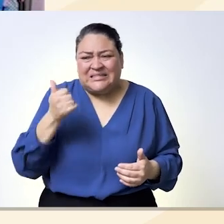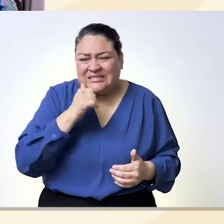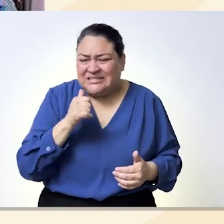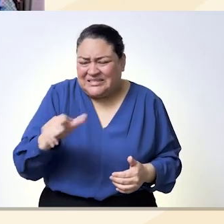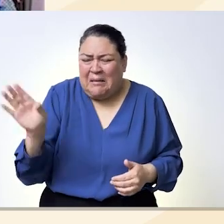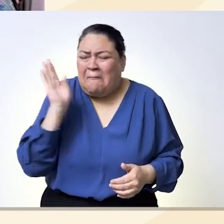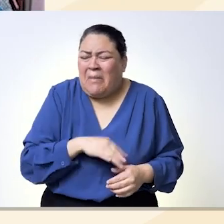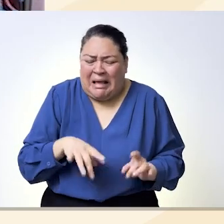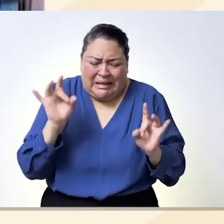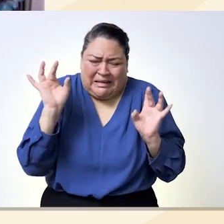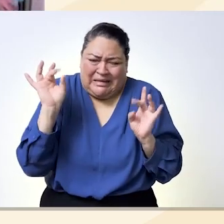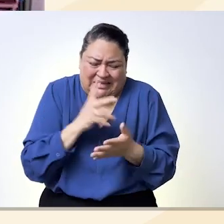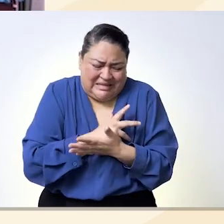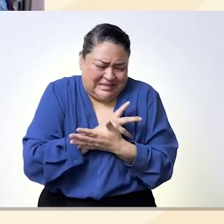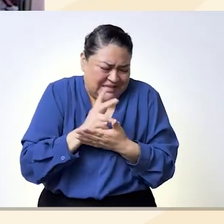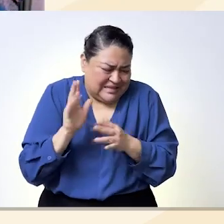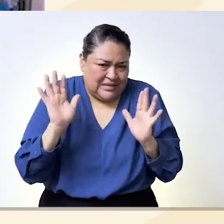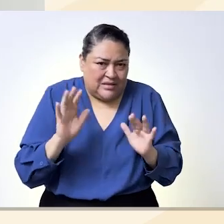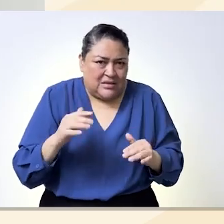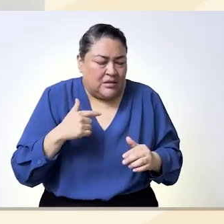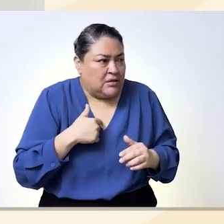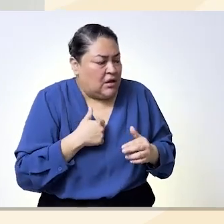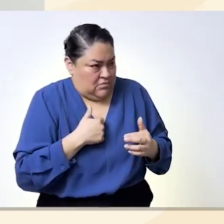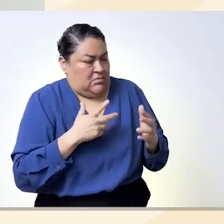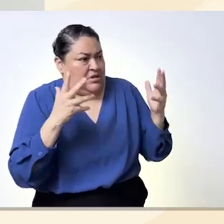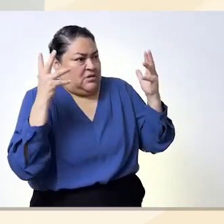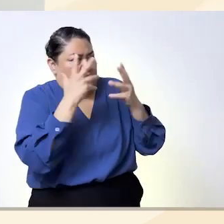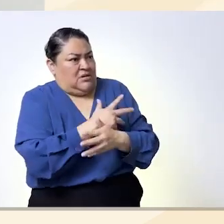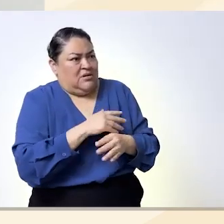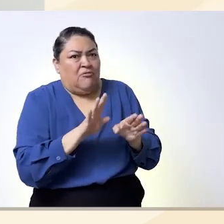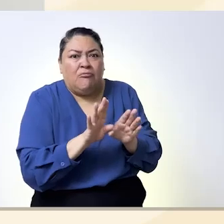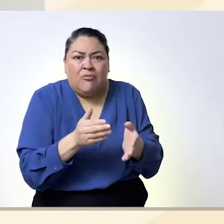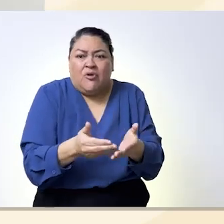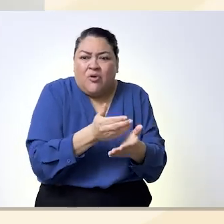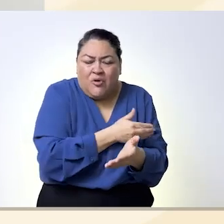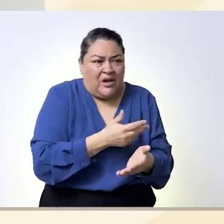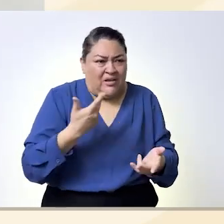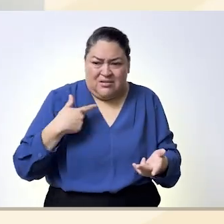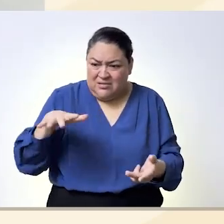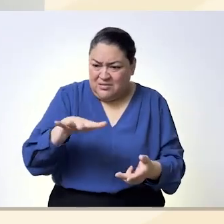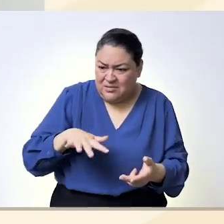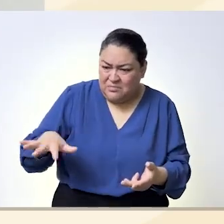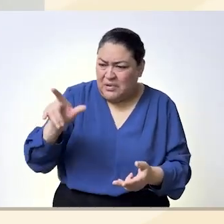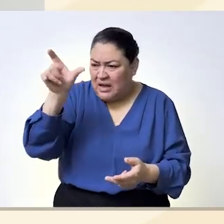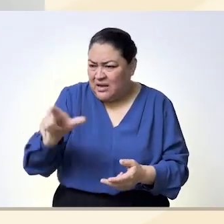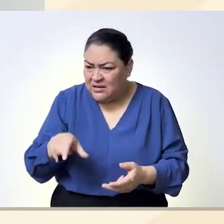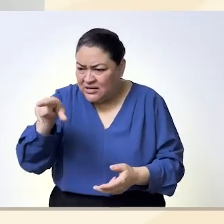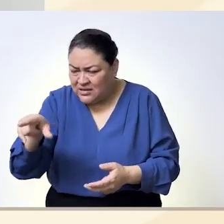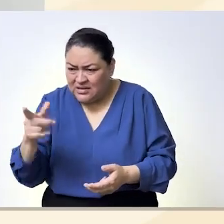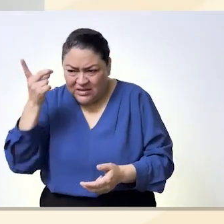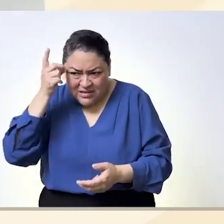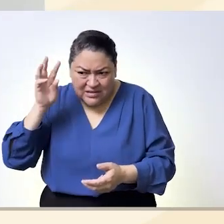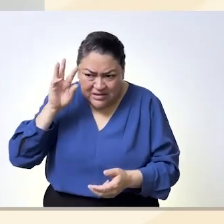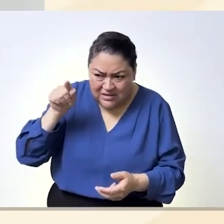llega a conmocionarse porque pasa de una narrativa de meramente ahí son angelitos y buena onda a una narrativa de que casi somos un